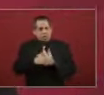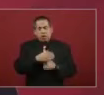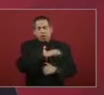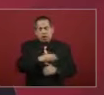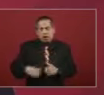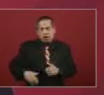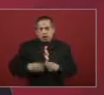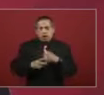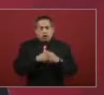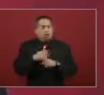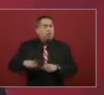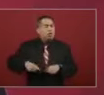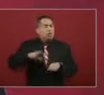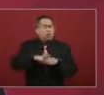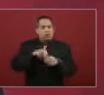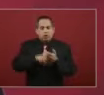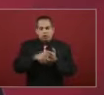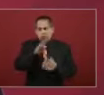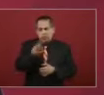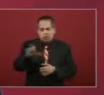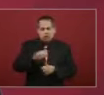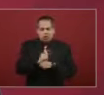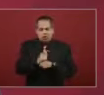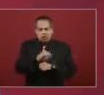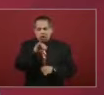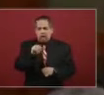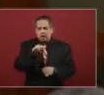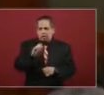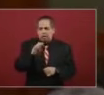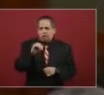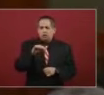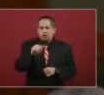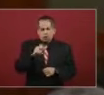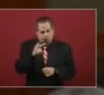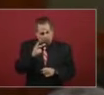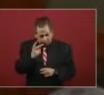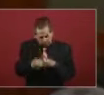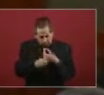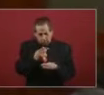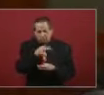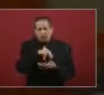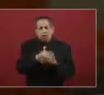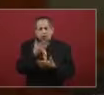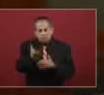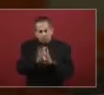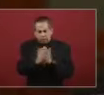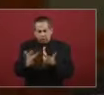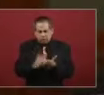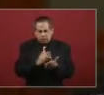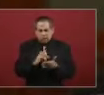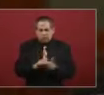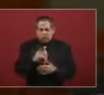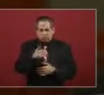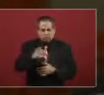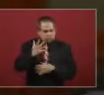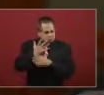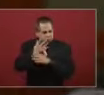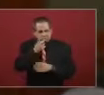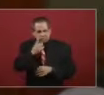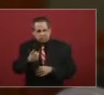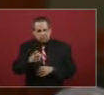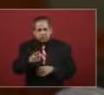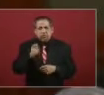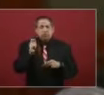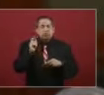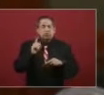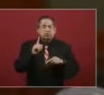próximo candidato a la gobernatura de Baja California, el licenciado Jaime Bonilla. Por eso estoy aquí, pidiendo su apoyo, porque usted ha dicho que